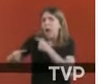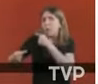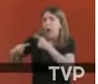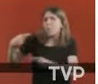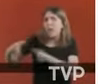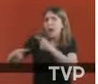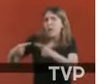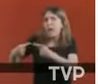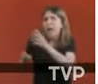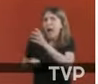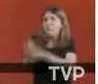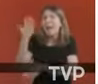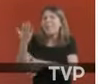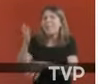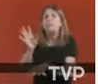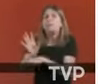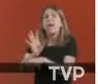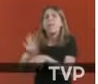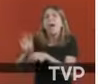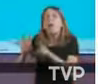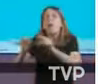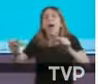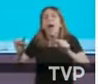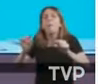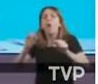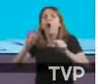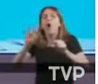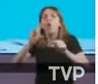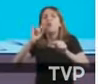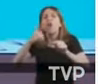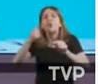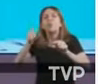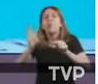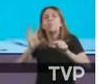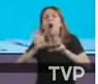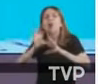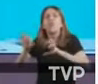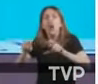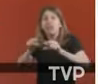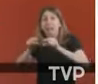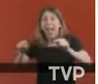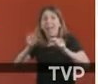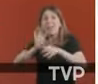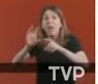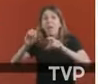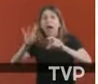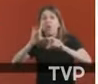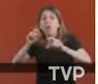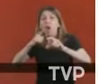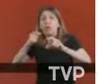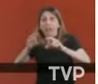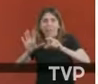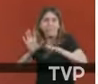como la teoría de la deuda odiosa. La deuda odiosa que fue presentada por el